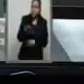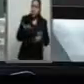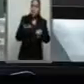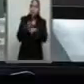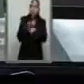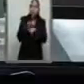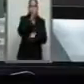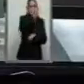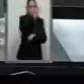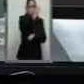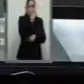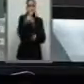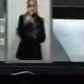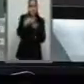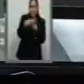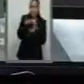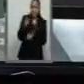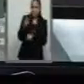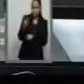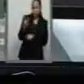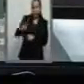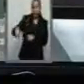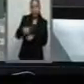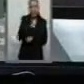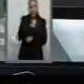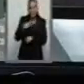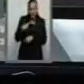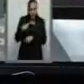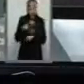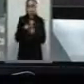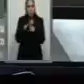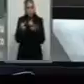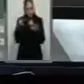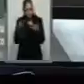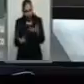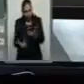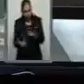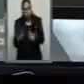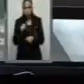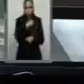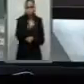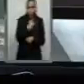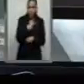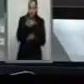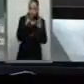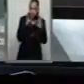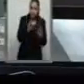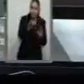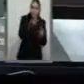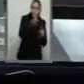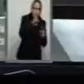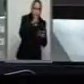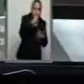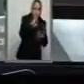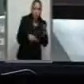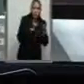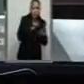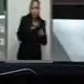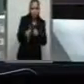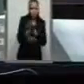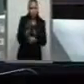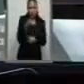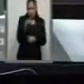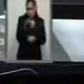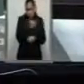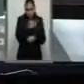dicte derechos y deberes. Podríamos ser omisos o facultar a una asamblea constituyente para analizar y elaborar la